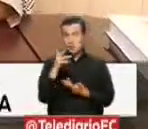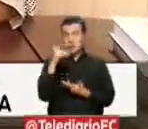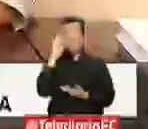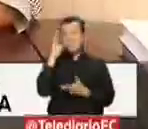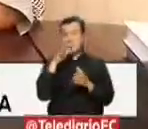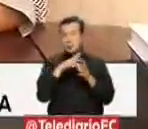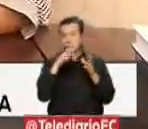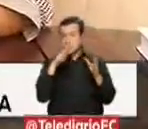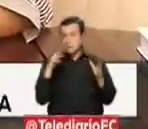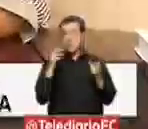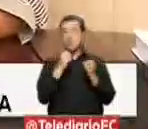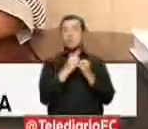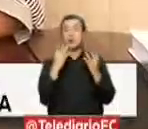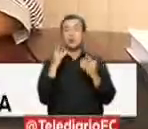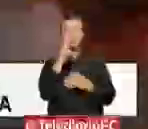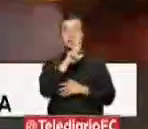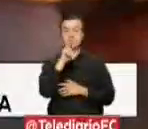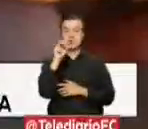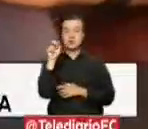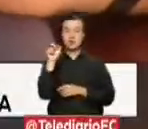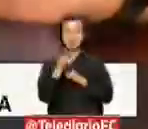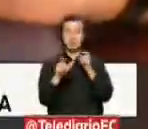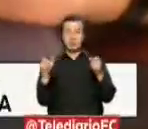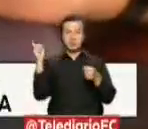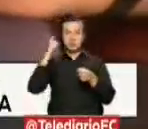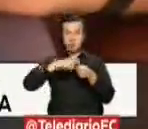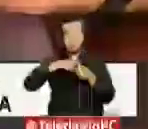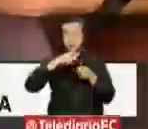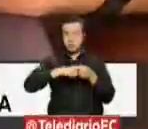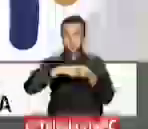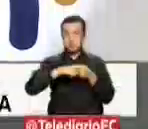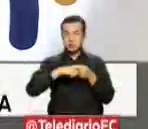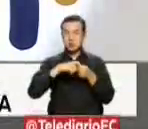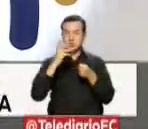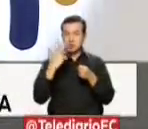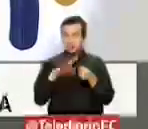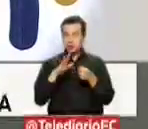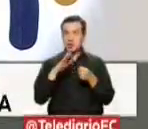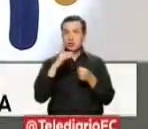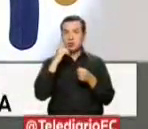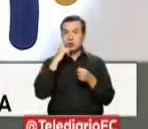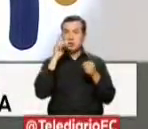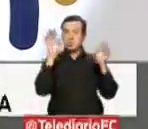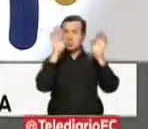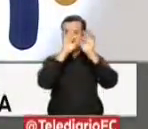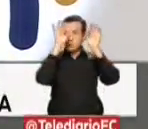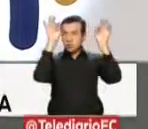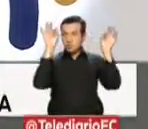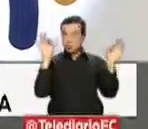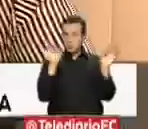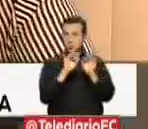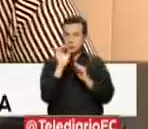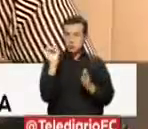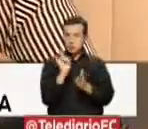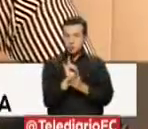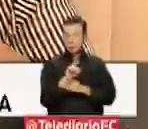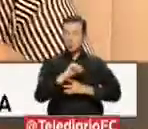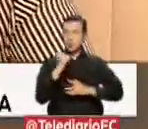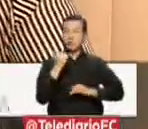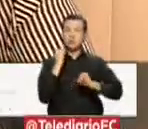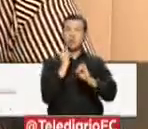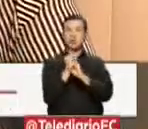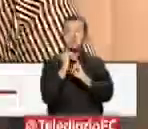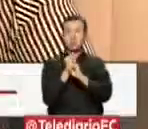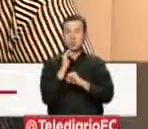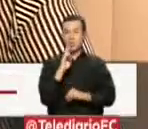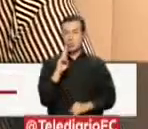aumentar porque existen más de 300 ciudadanos que se han registrado en el sistema en línea y han descargado el formulario de inscripción. Otras instituciones,